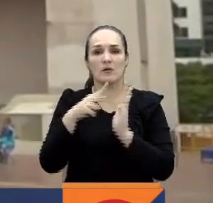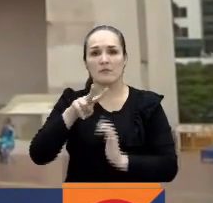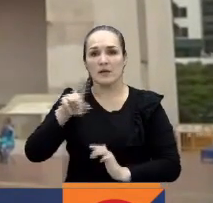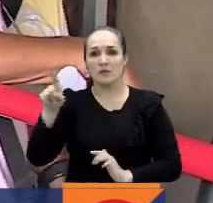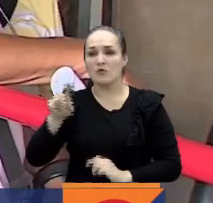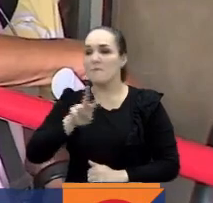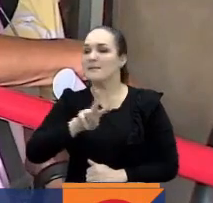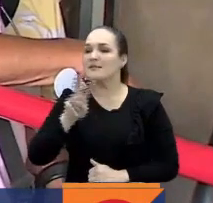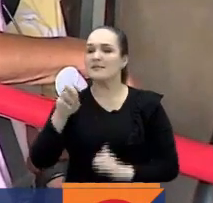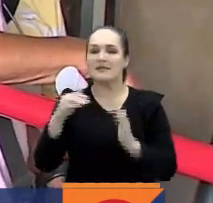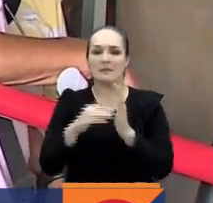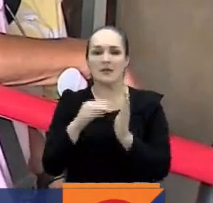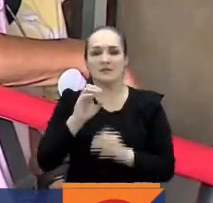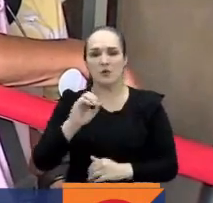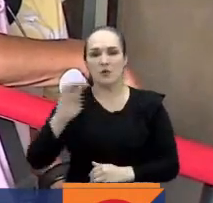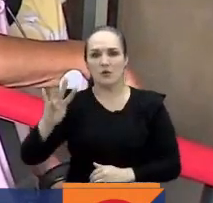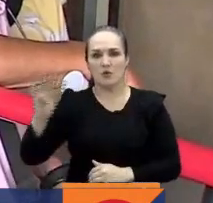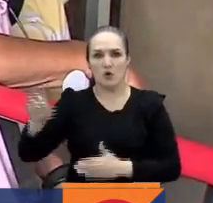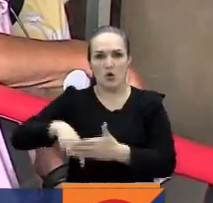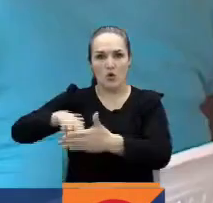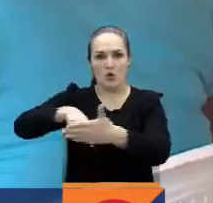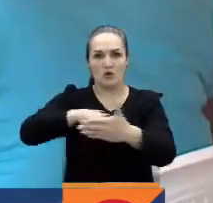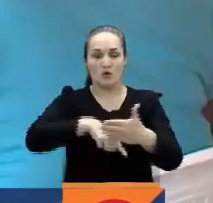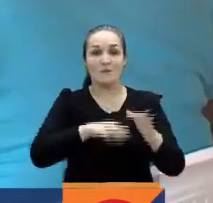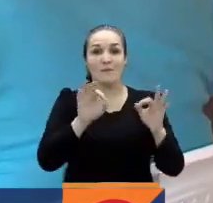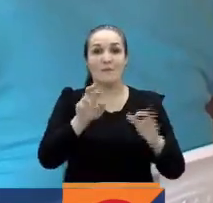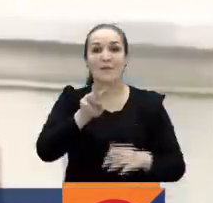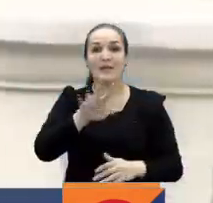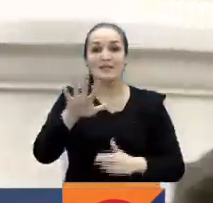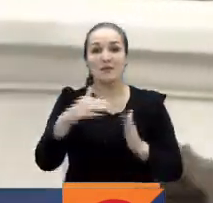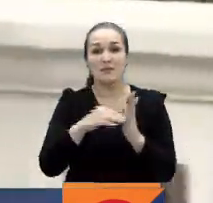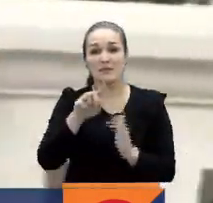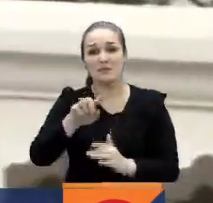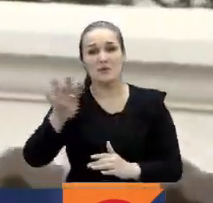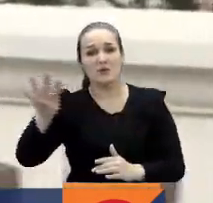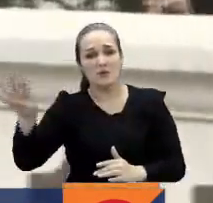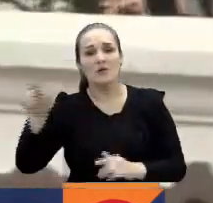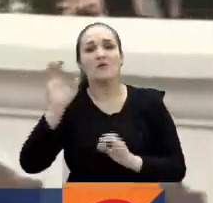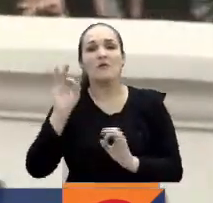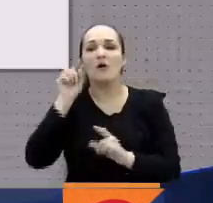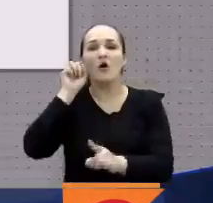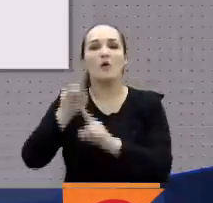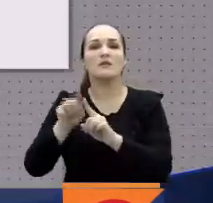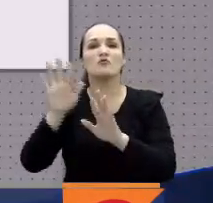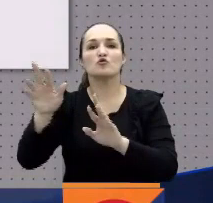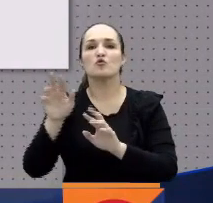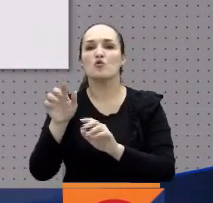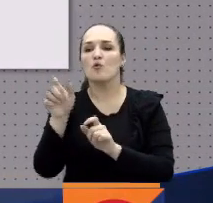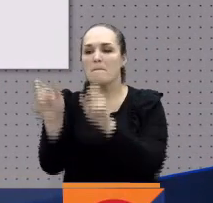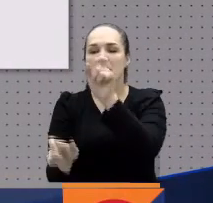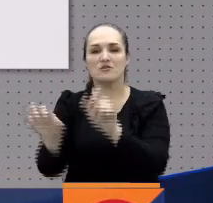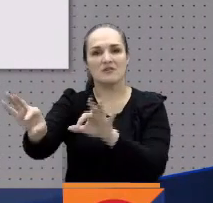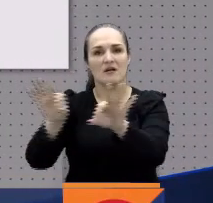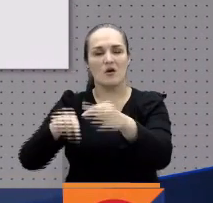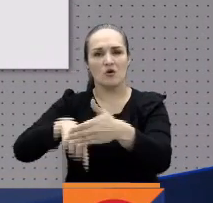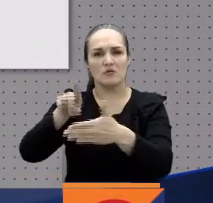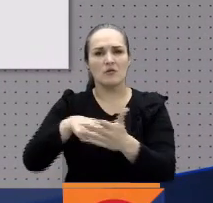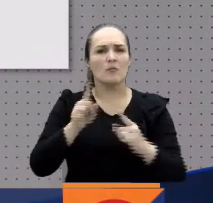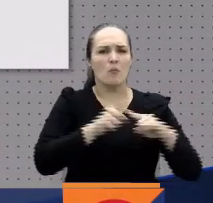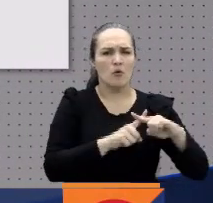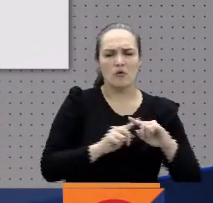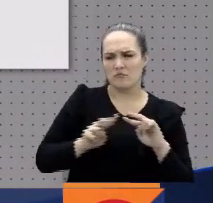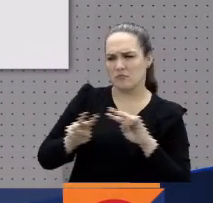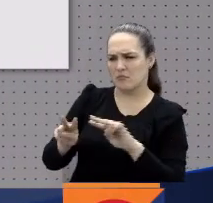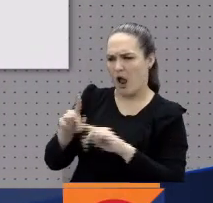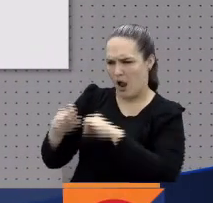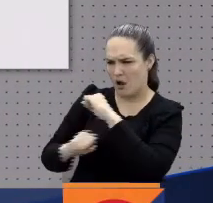27.044 contratos, de los cuales 25.624 corresponden a servicios de recursos humanos. La Procuraduría advirtió también que para ese mismo